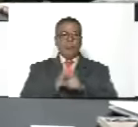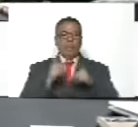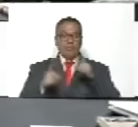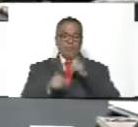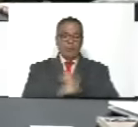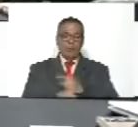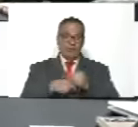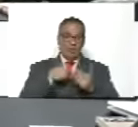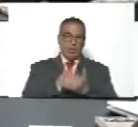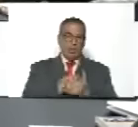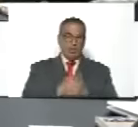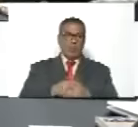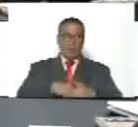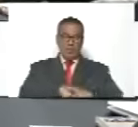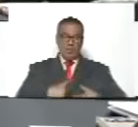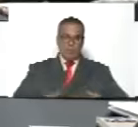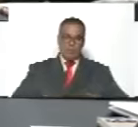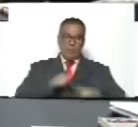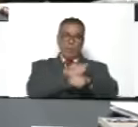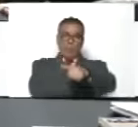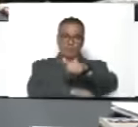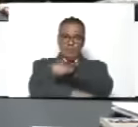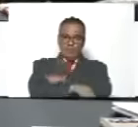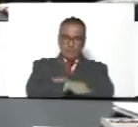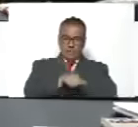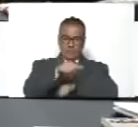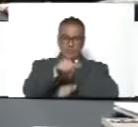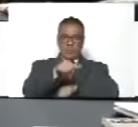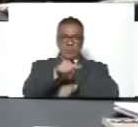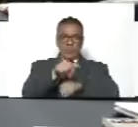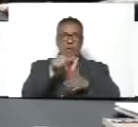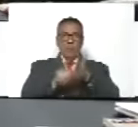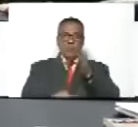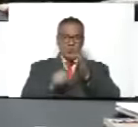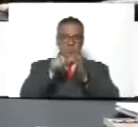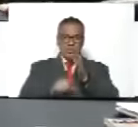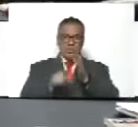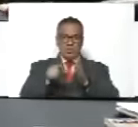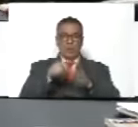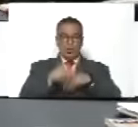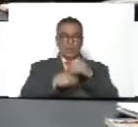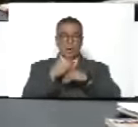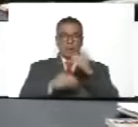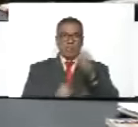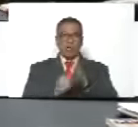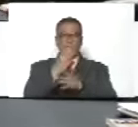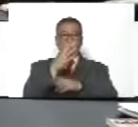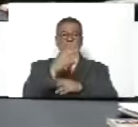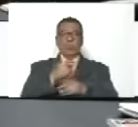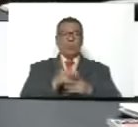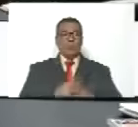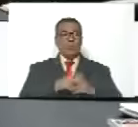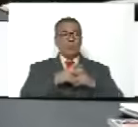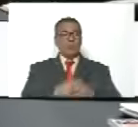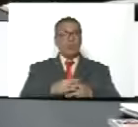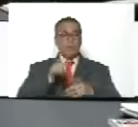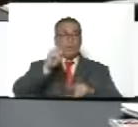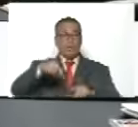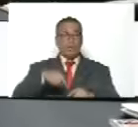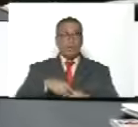médula, de riñón, de pulmón, y que esa fundación hoy es manejada por sectores de voluntad popular, y